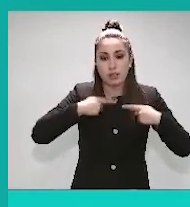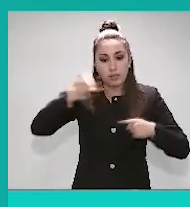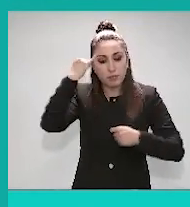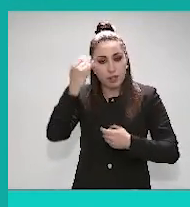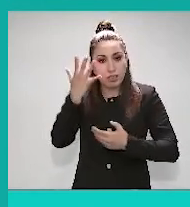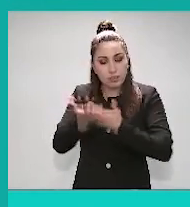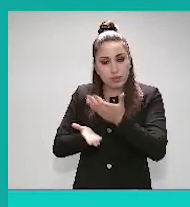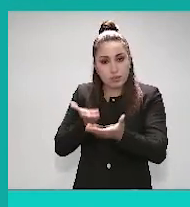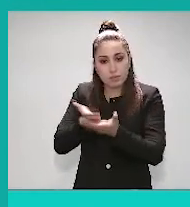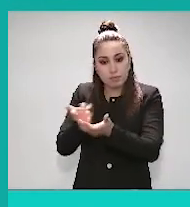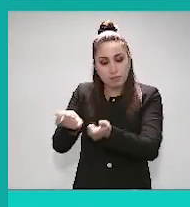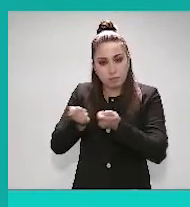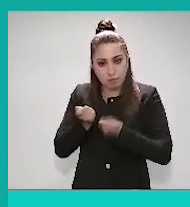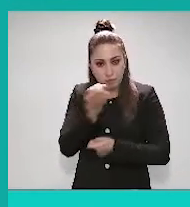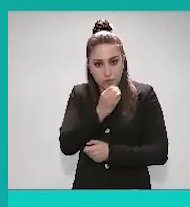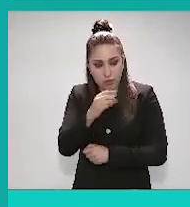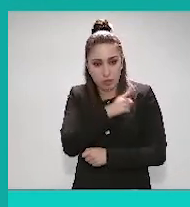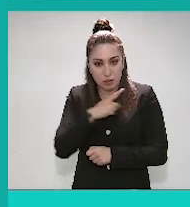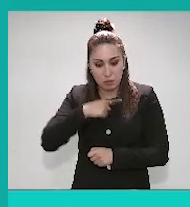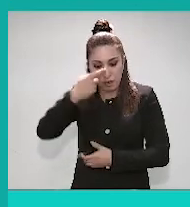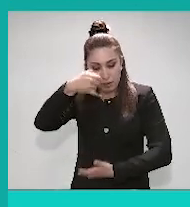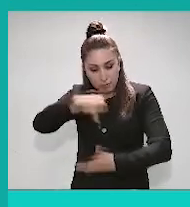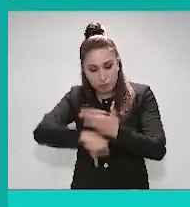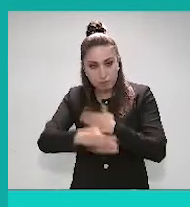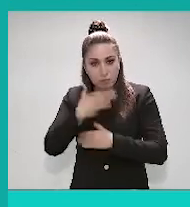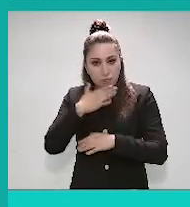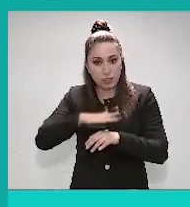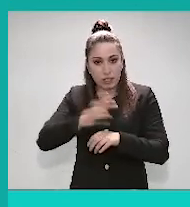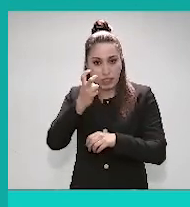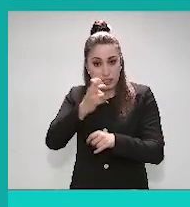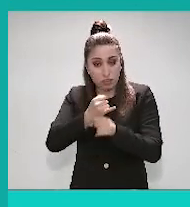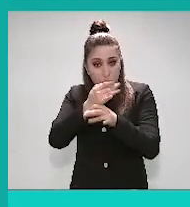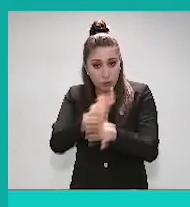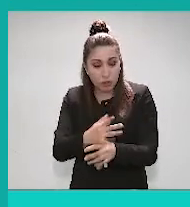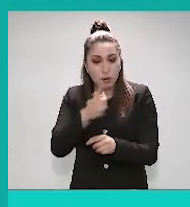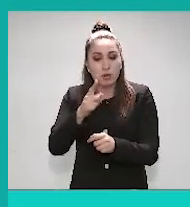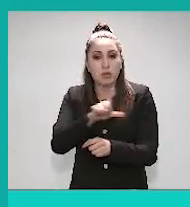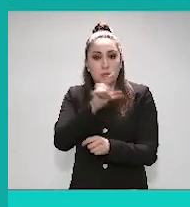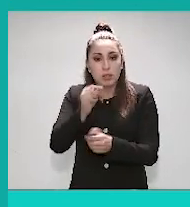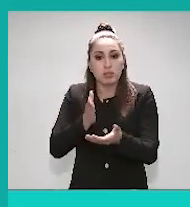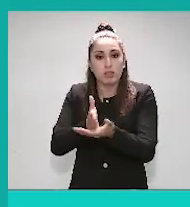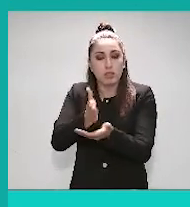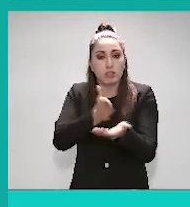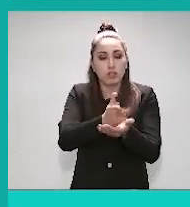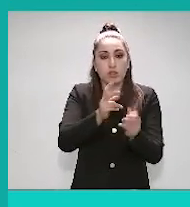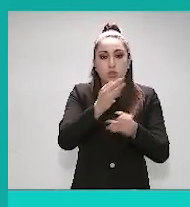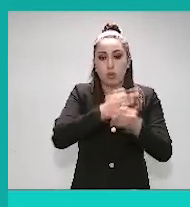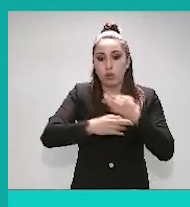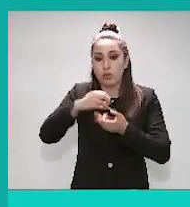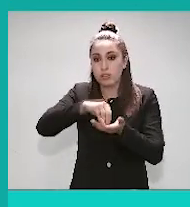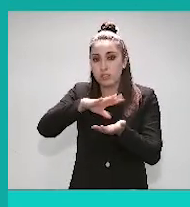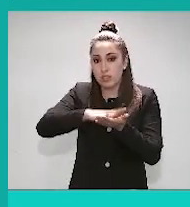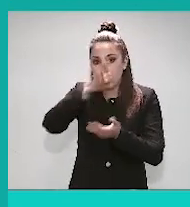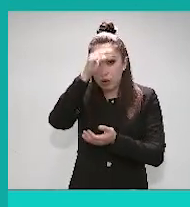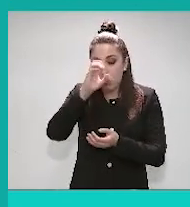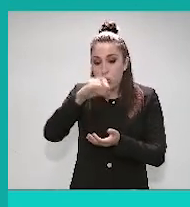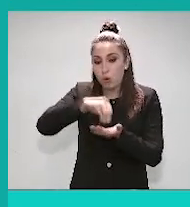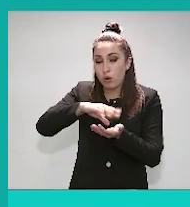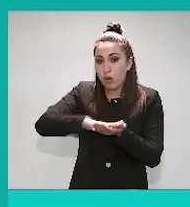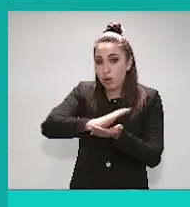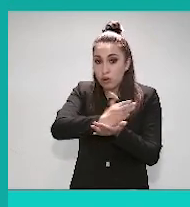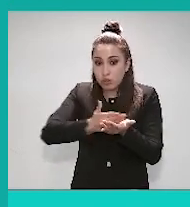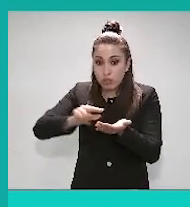exhaustividad de la búsqueda de la información y en su caso se otorgue el acceso a los acuerdos y convenios